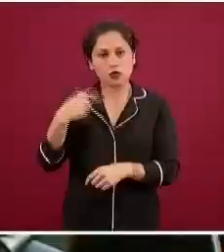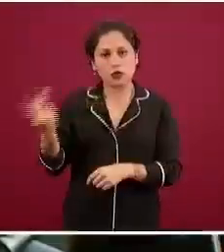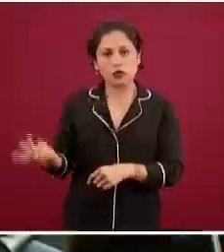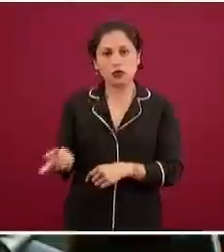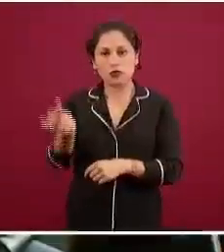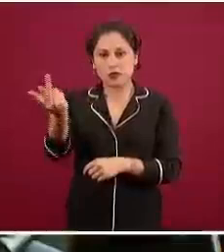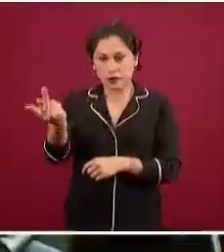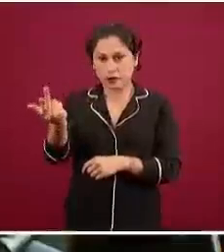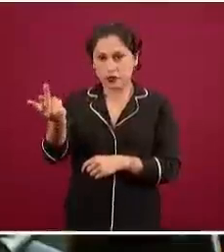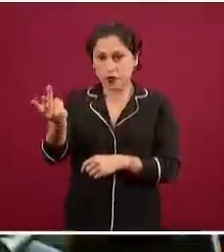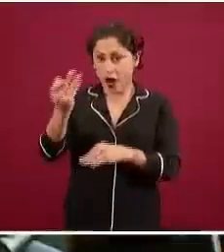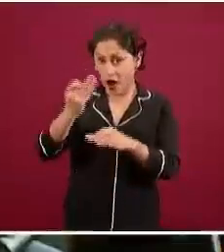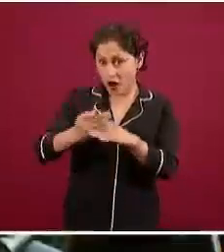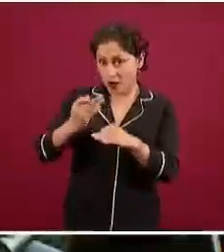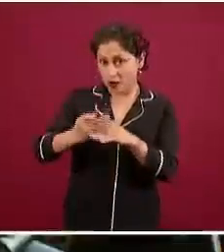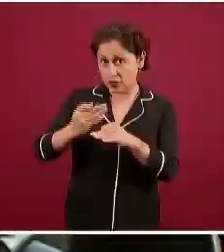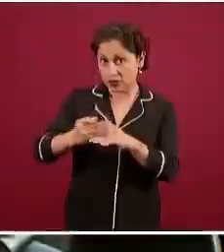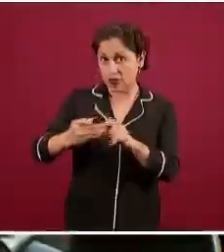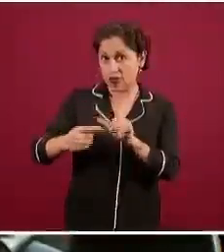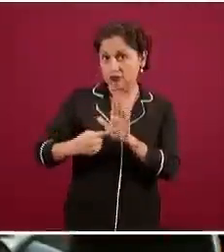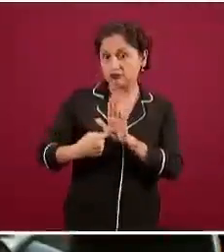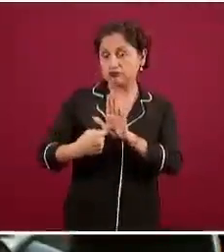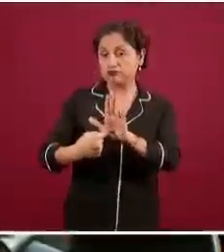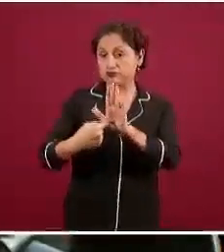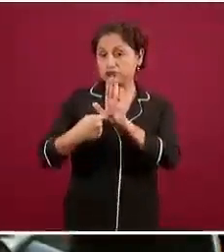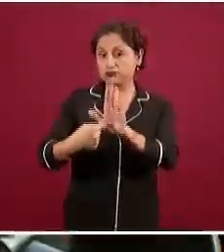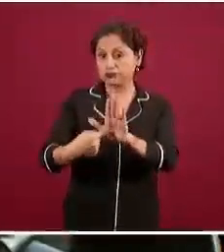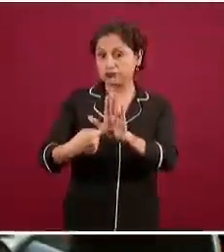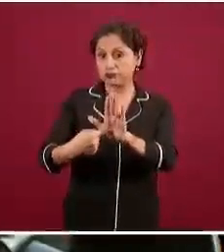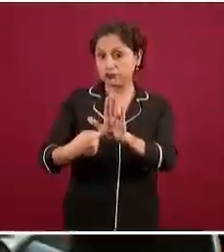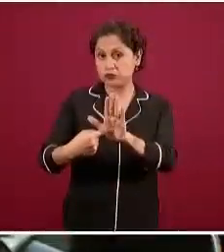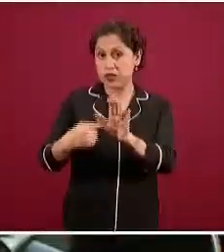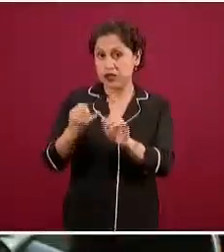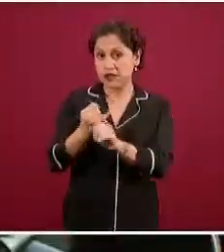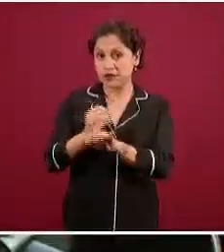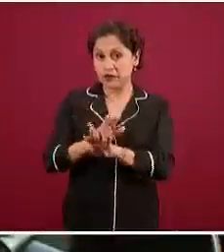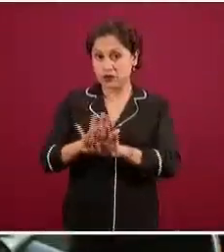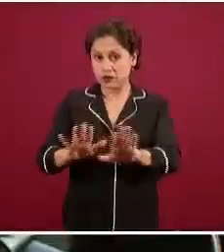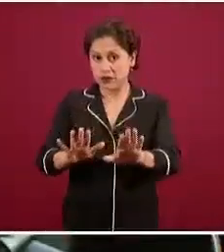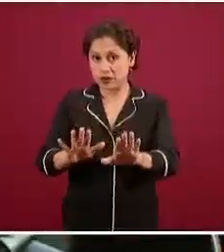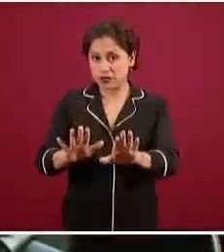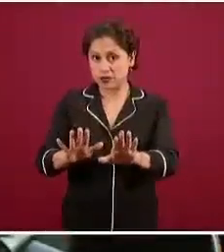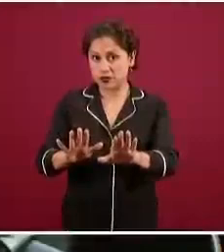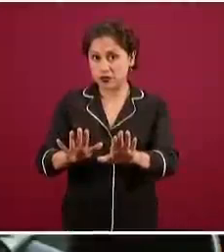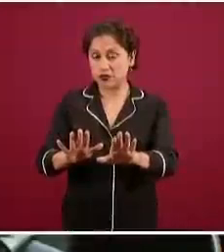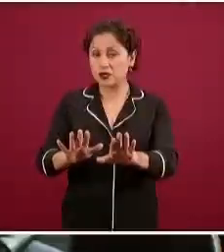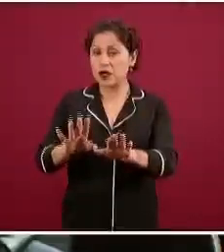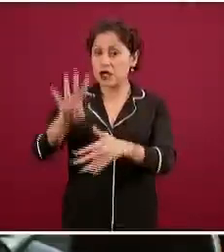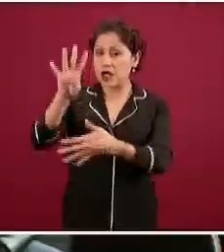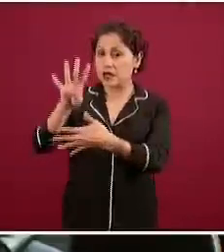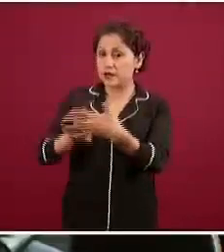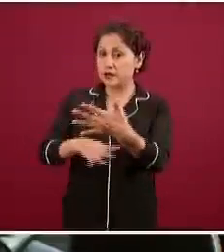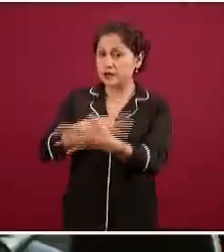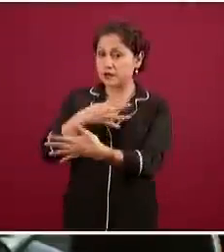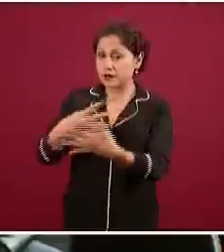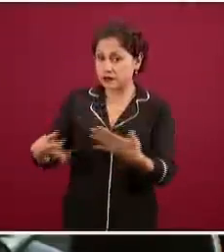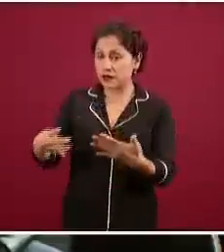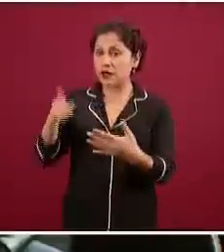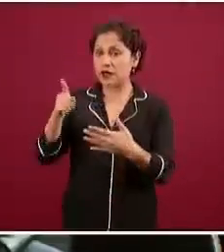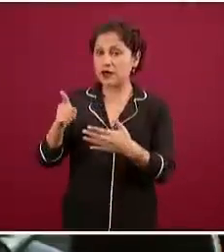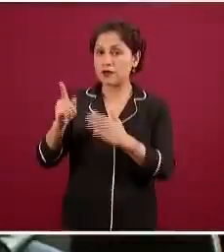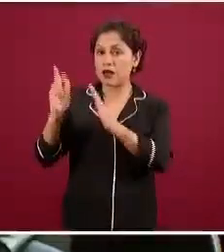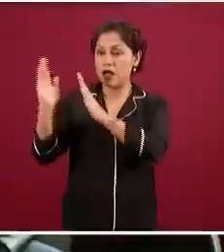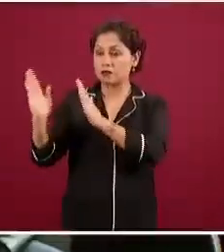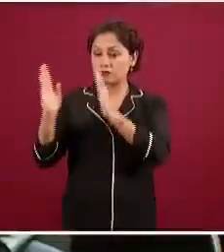las gráficas que nos presentan, la mitad de esa información viene de la tabla de casos positivos. Sí. Y la otra mitad no